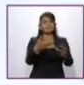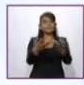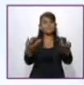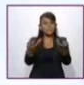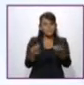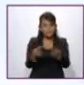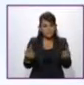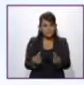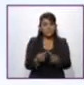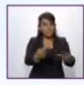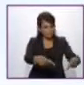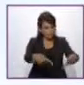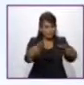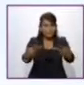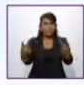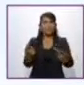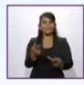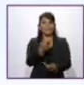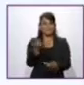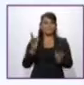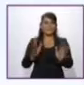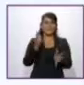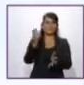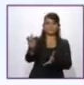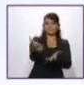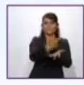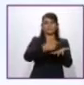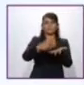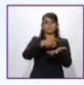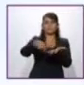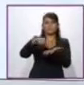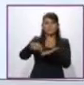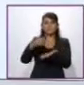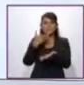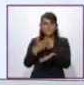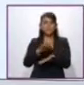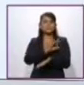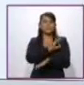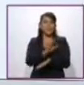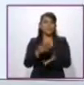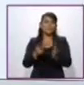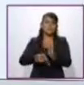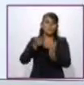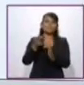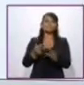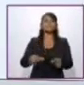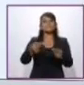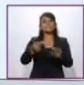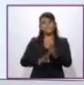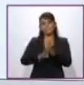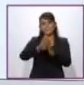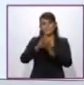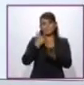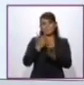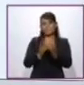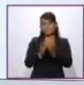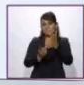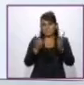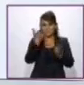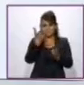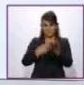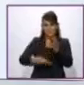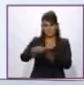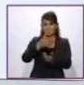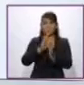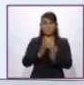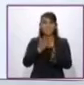y con eso utilizaremos para reactivar la economía en el Estado. Muchas gracias, candidata. Ahora sí, dada la voz